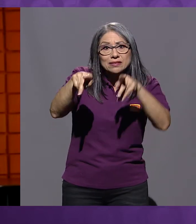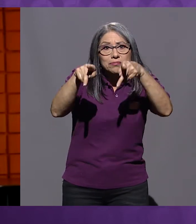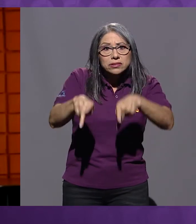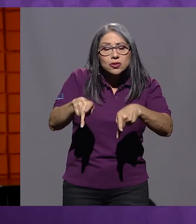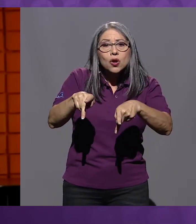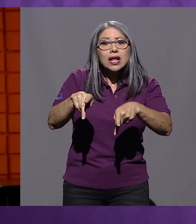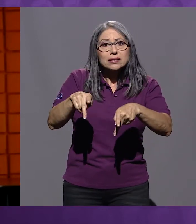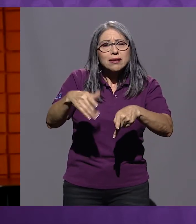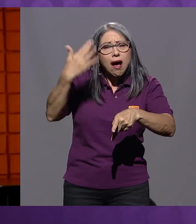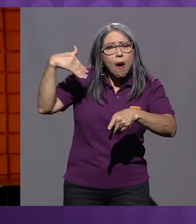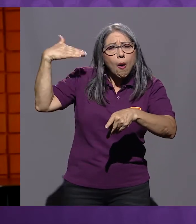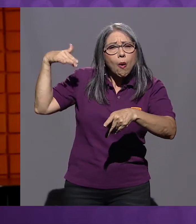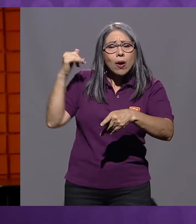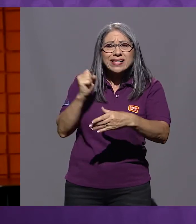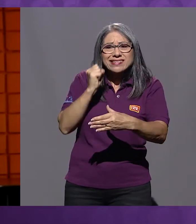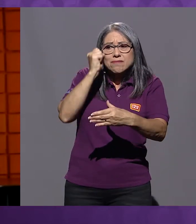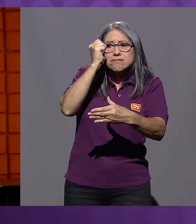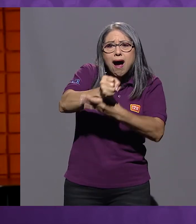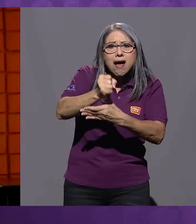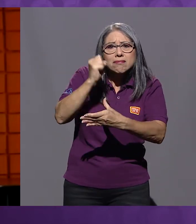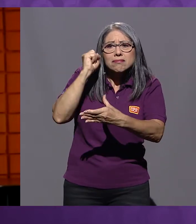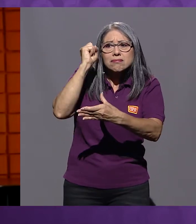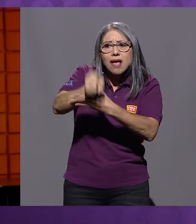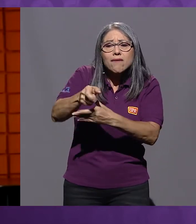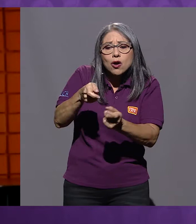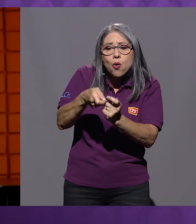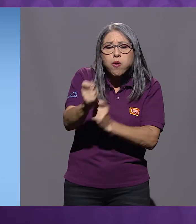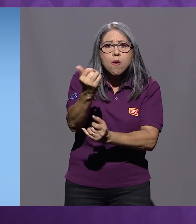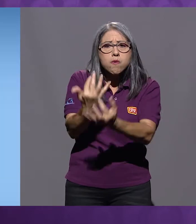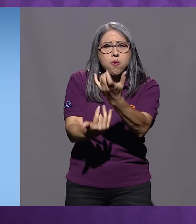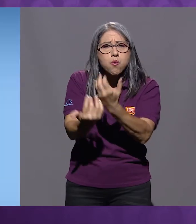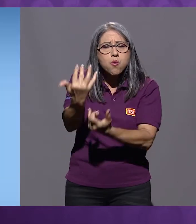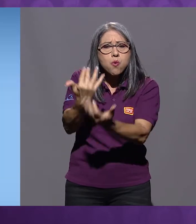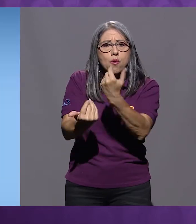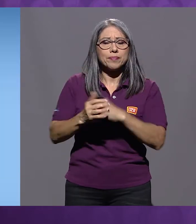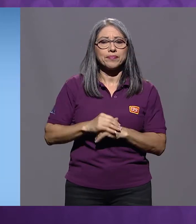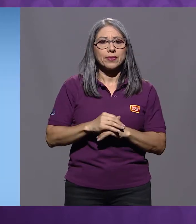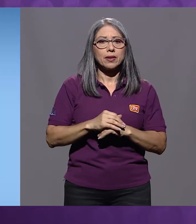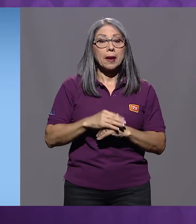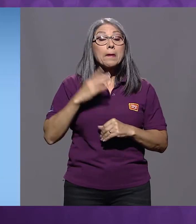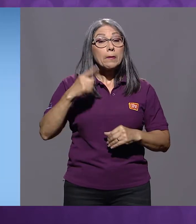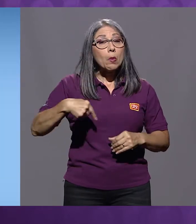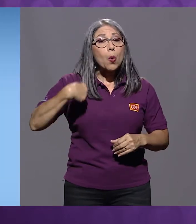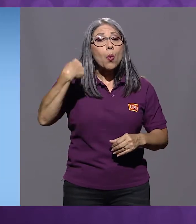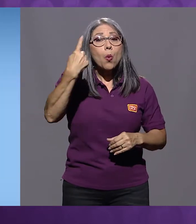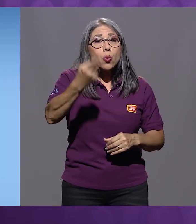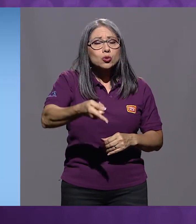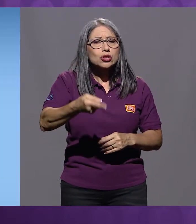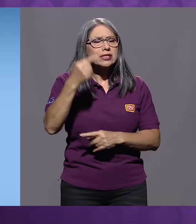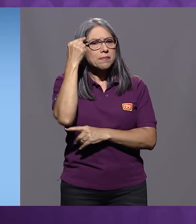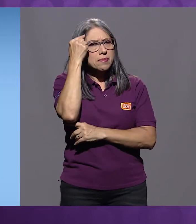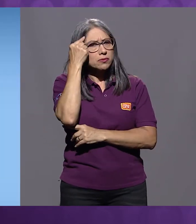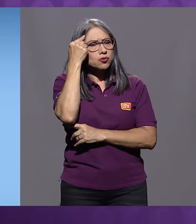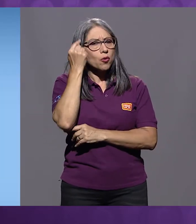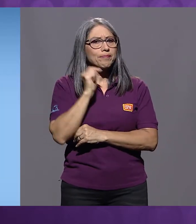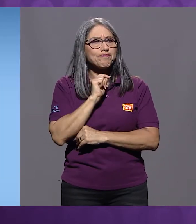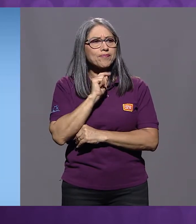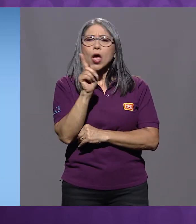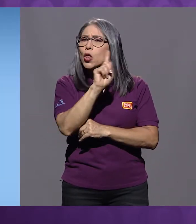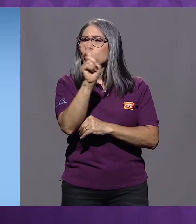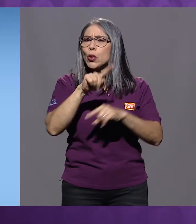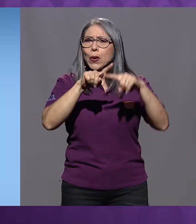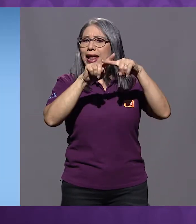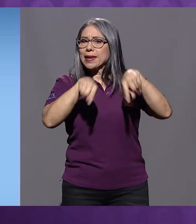mataban o se quemaban. Posteriormente se pensó no en eliminar a las personas